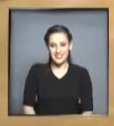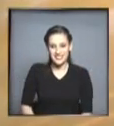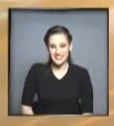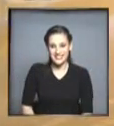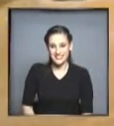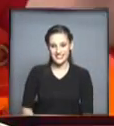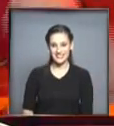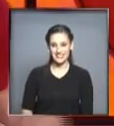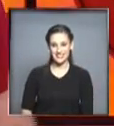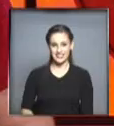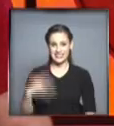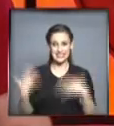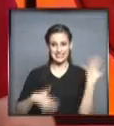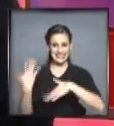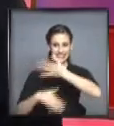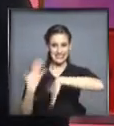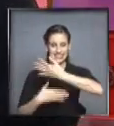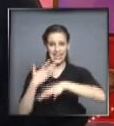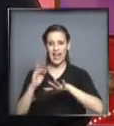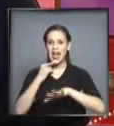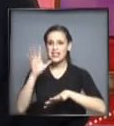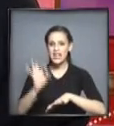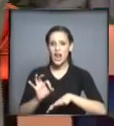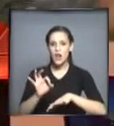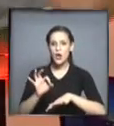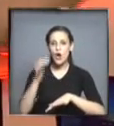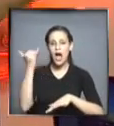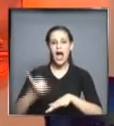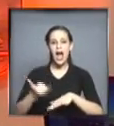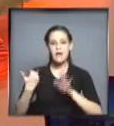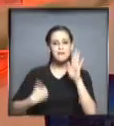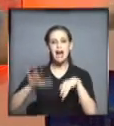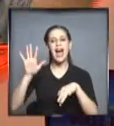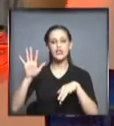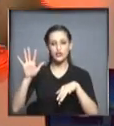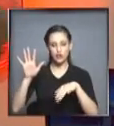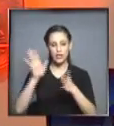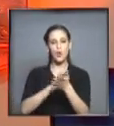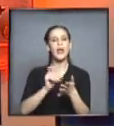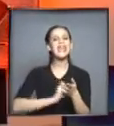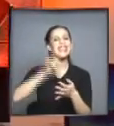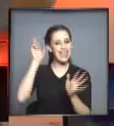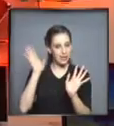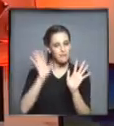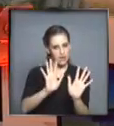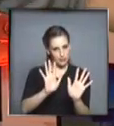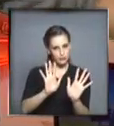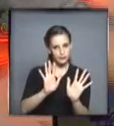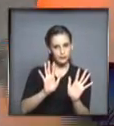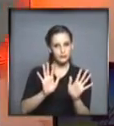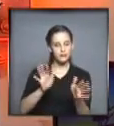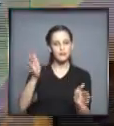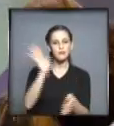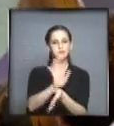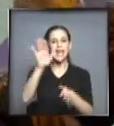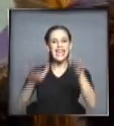Palabra. Por supuesto. Pido la palabra yo. Hay mayoría de una idea. Vamos a ser